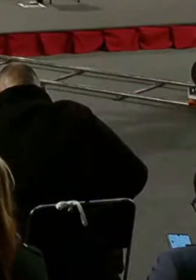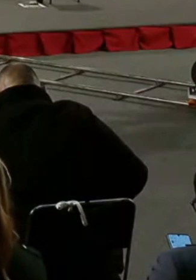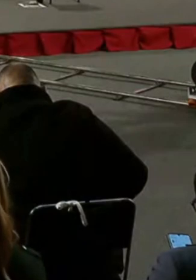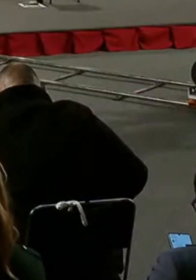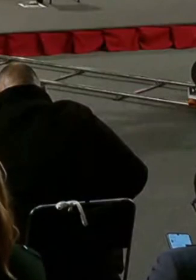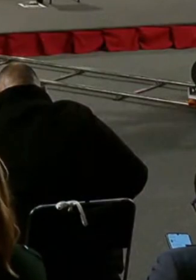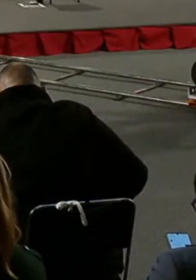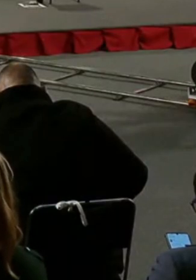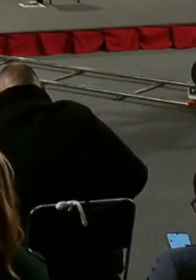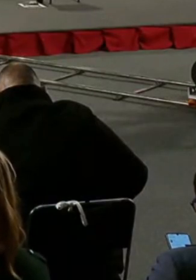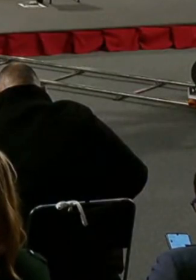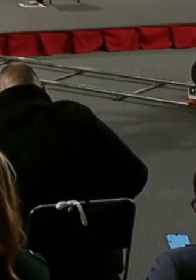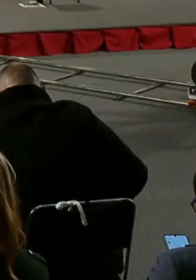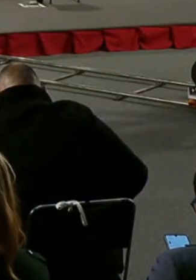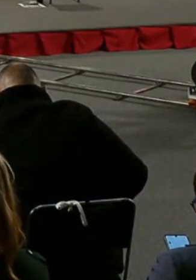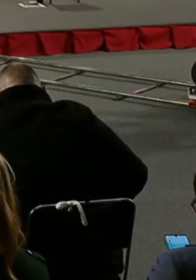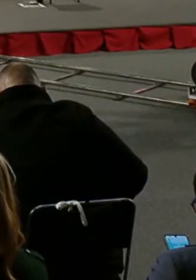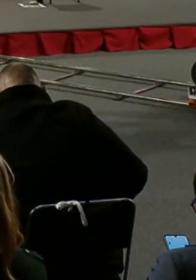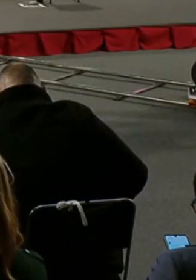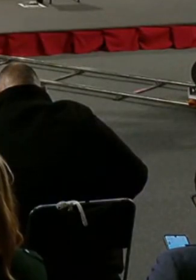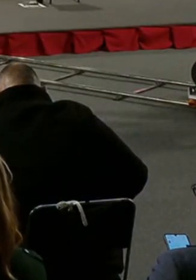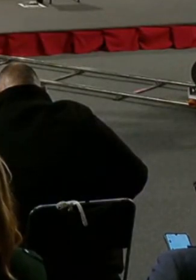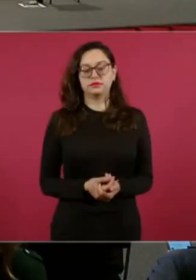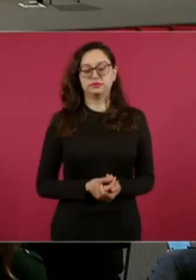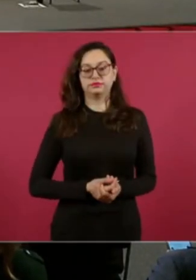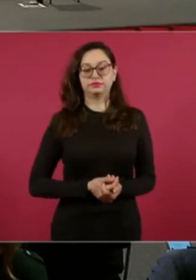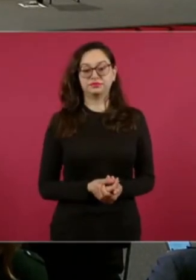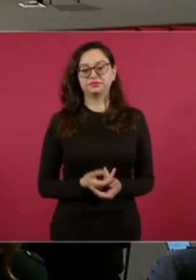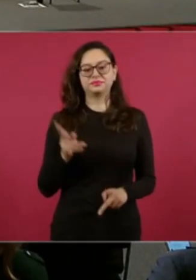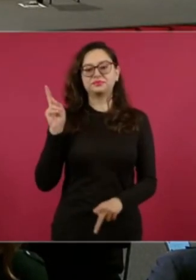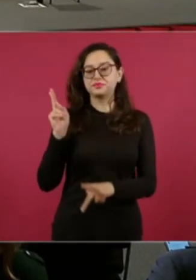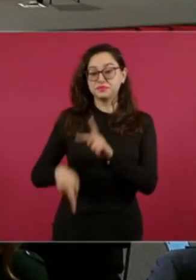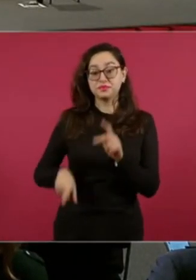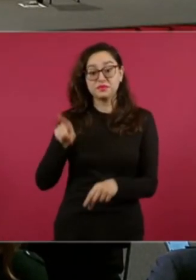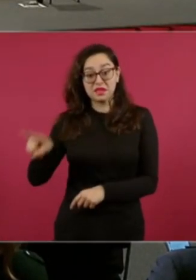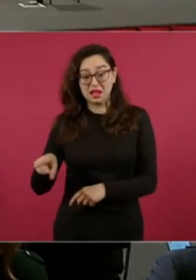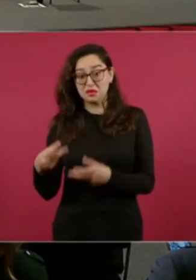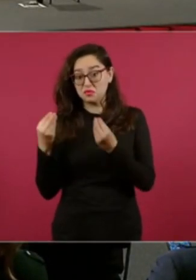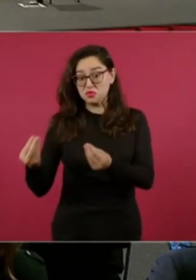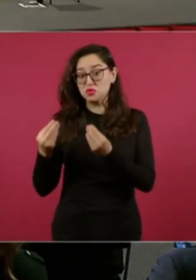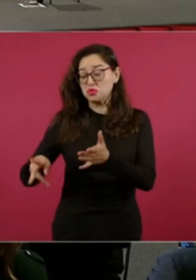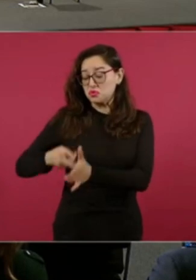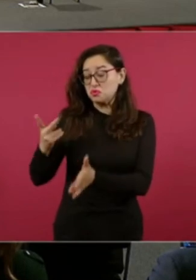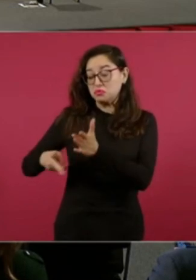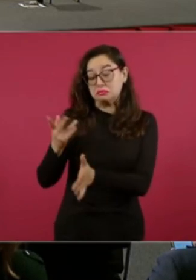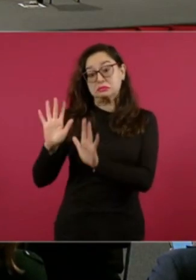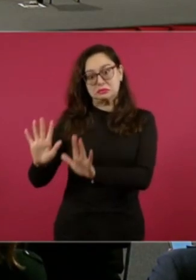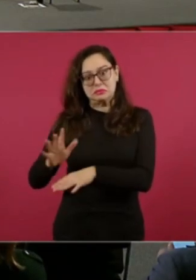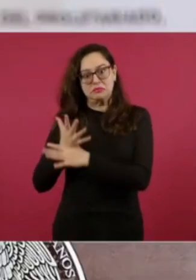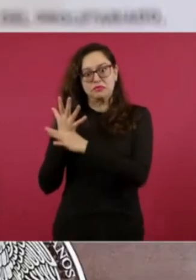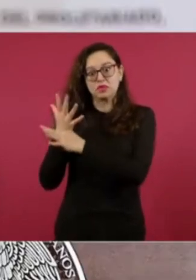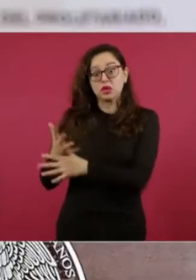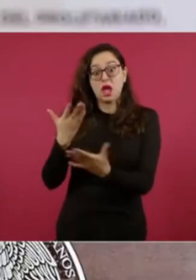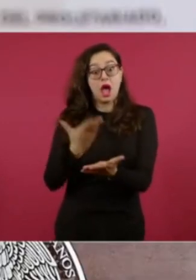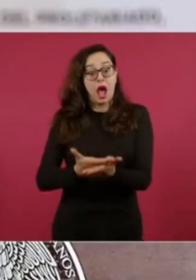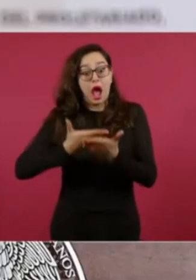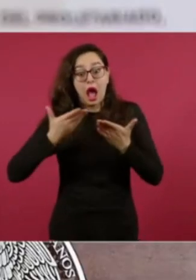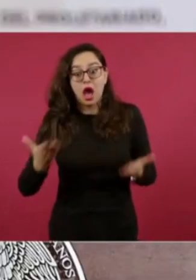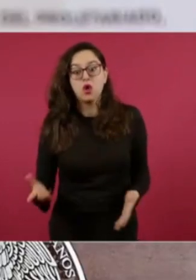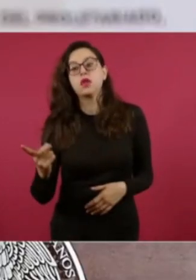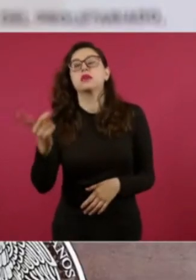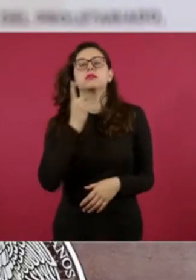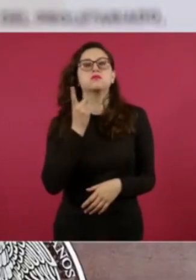demagógica. Miren, nos vamos a dejar ahí porque sí dijo muchas cosas, pero quedémonos con esto. Habla sobre representación, de que debe haber un